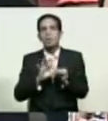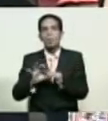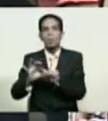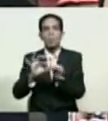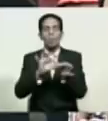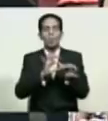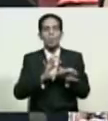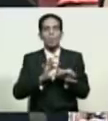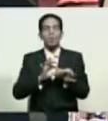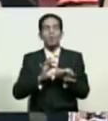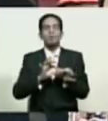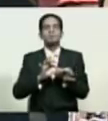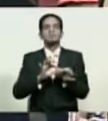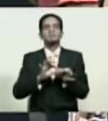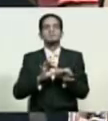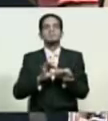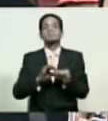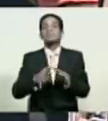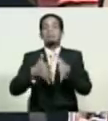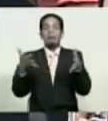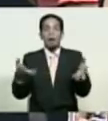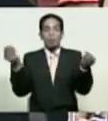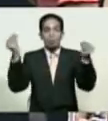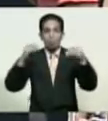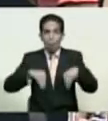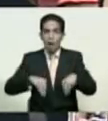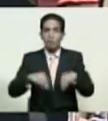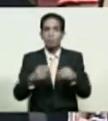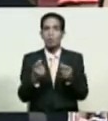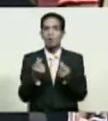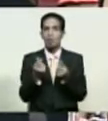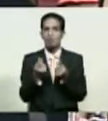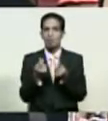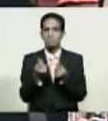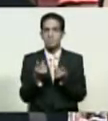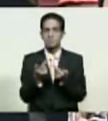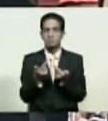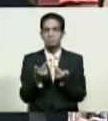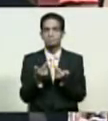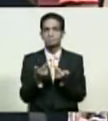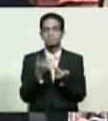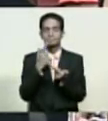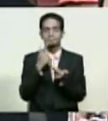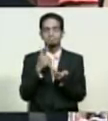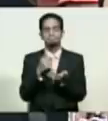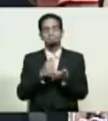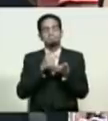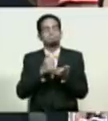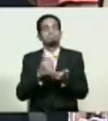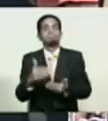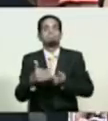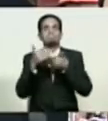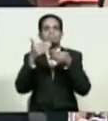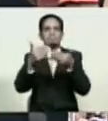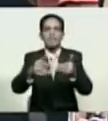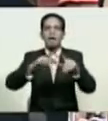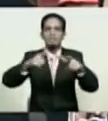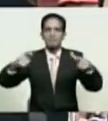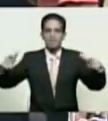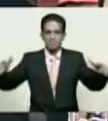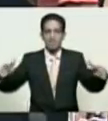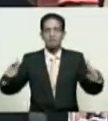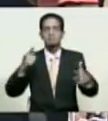reconciliación, donde está el gran acuerdo económico para avanzar en la Venezuela productiva, donde está